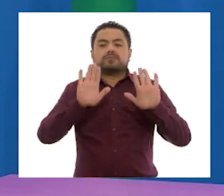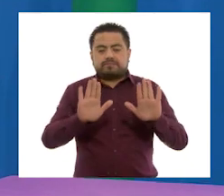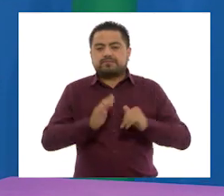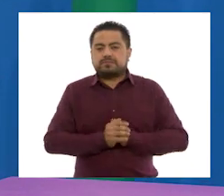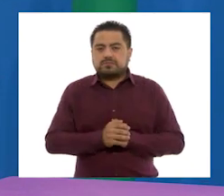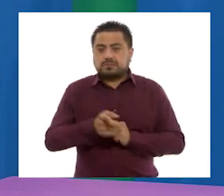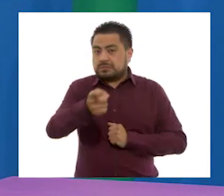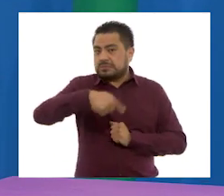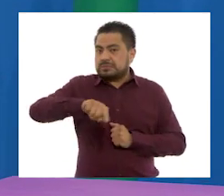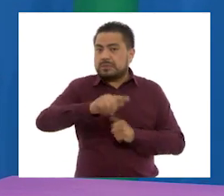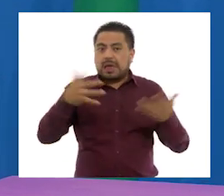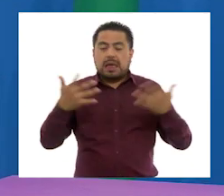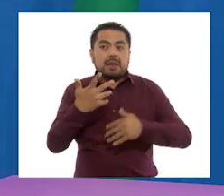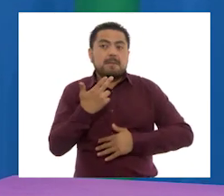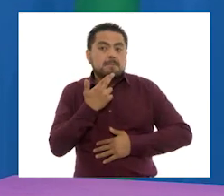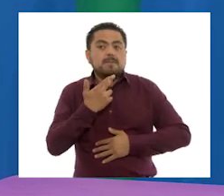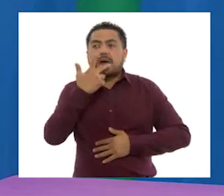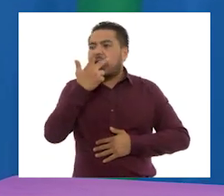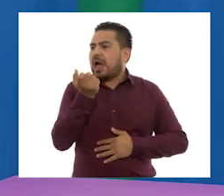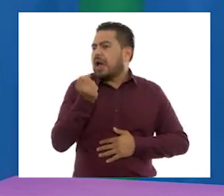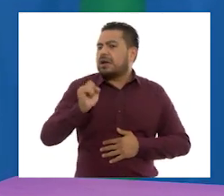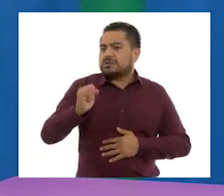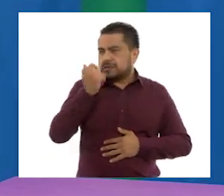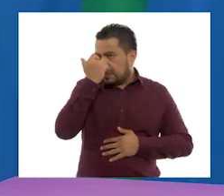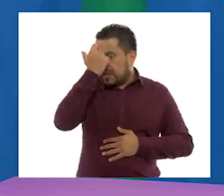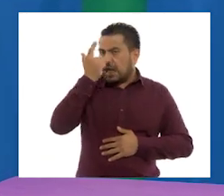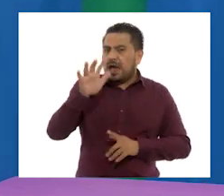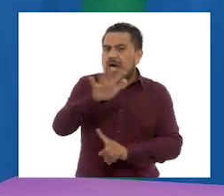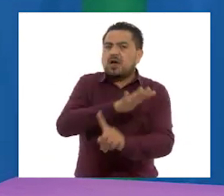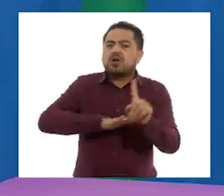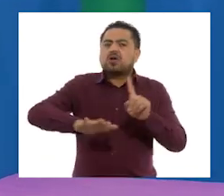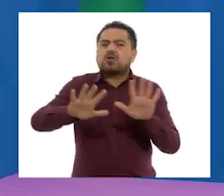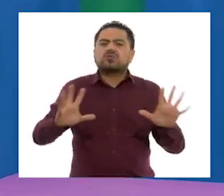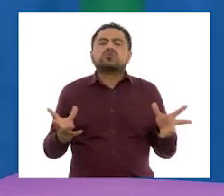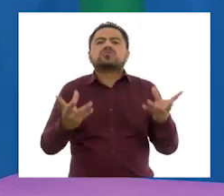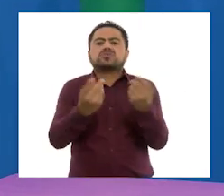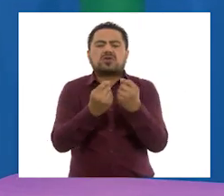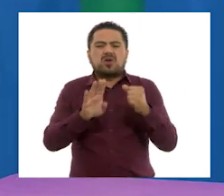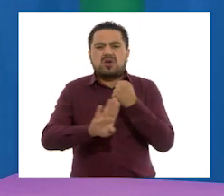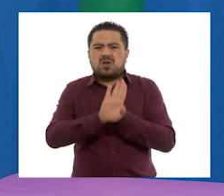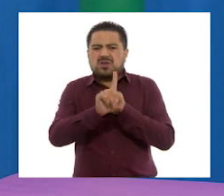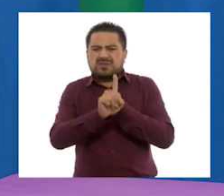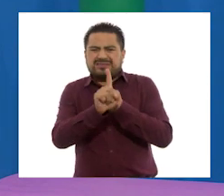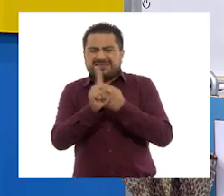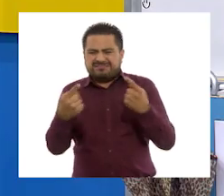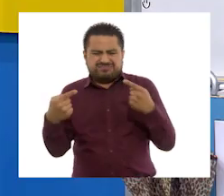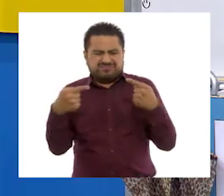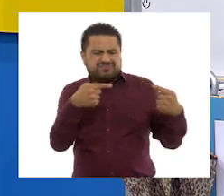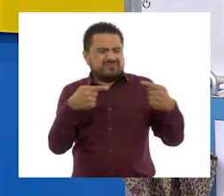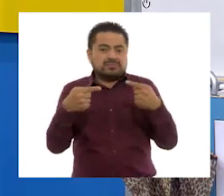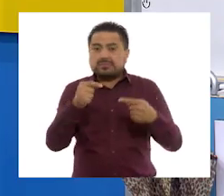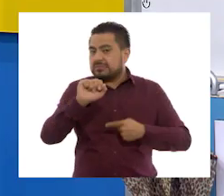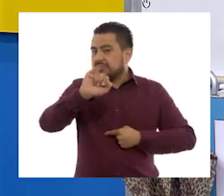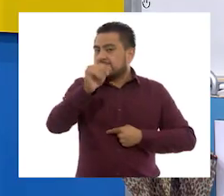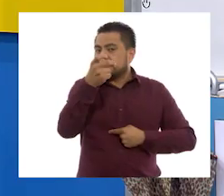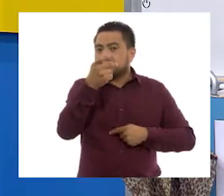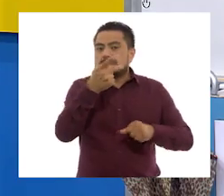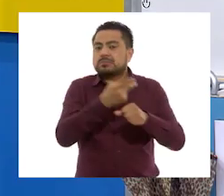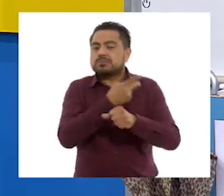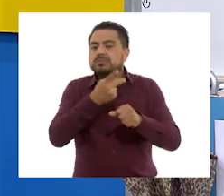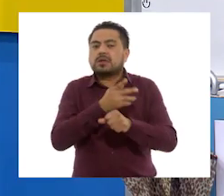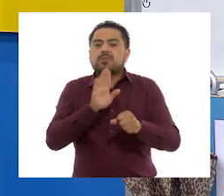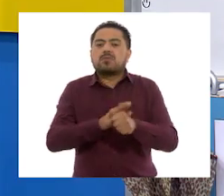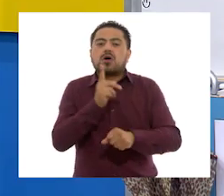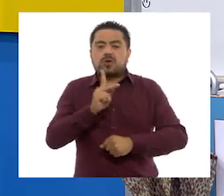hicieron lo mejor posible, aún así se creó entre ustedes una situación de conflicto. Exacto. Y eso pasa porque